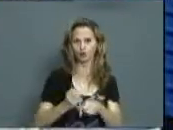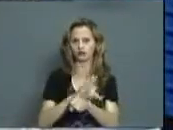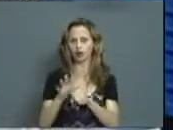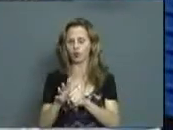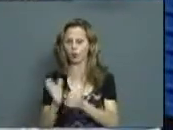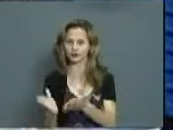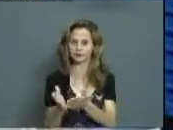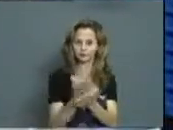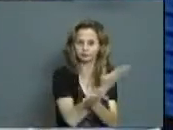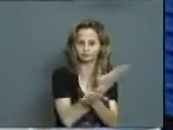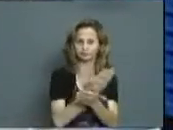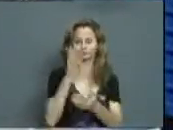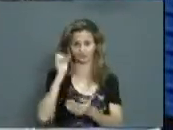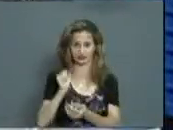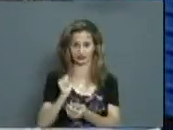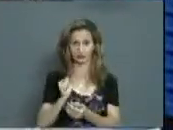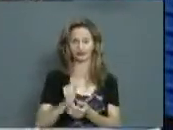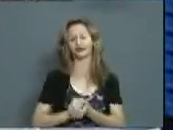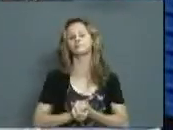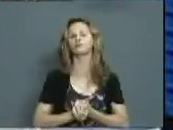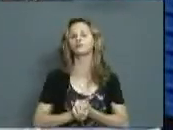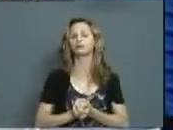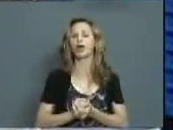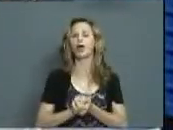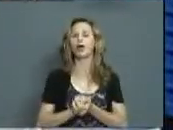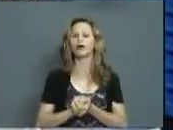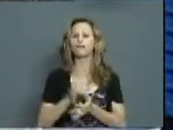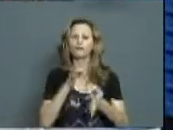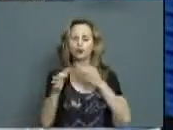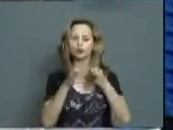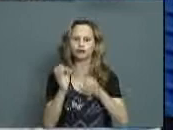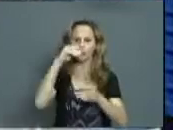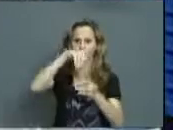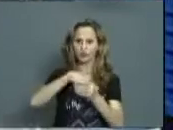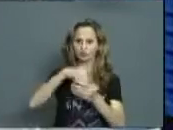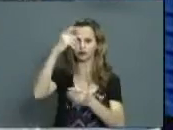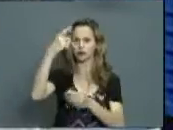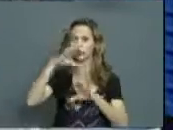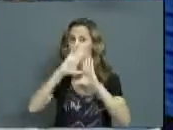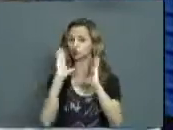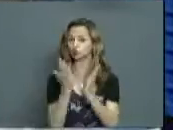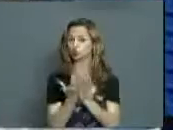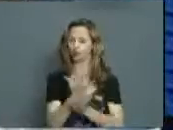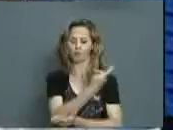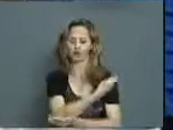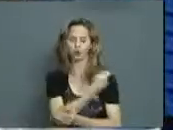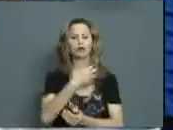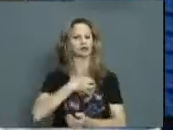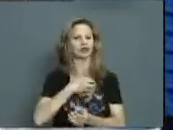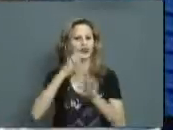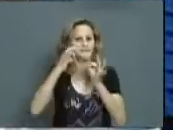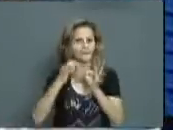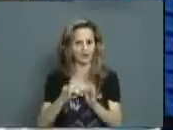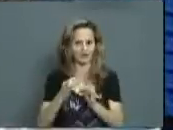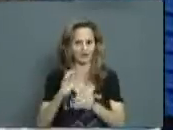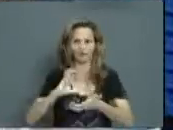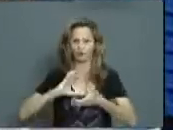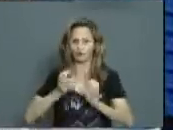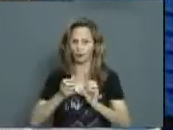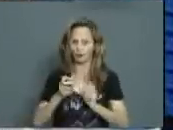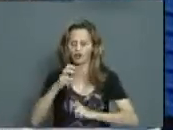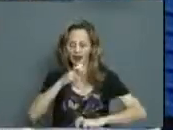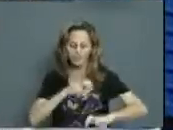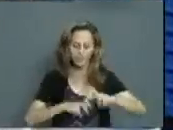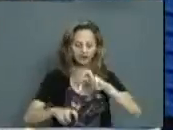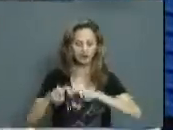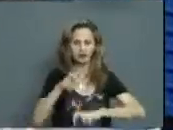vista teórico, todas tienen el mismo mecanismo de funcionamiento. Por un problema de protocolo de otras investigaciones, se